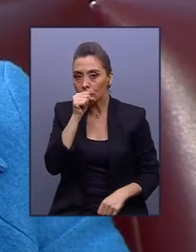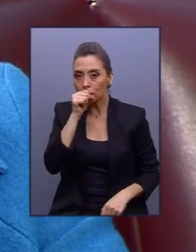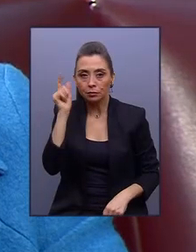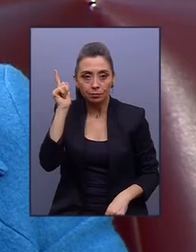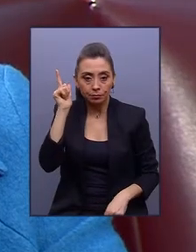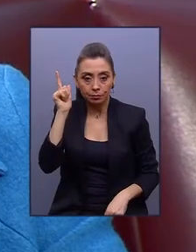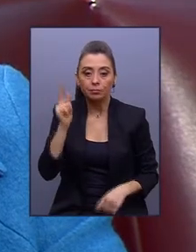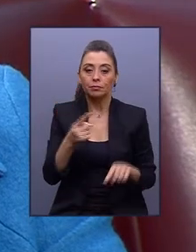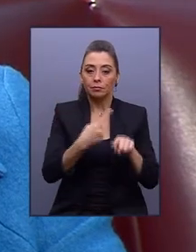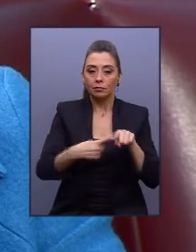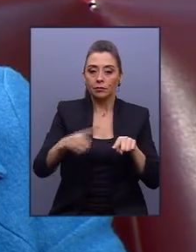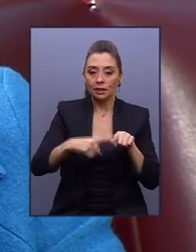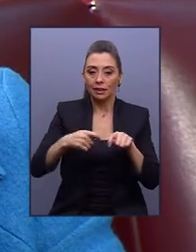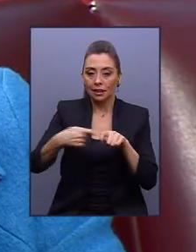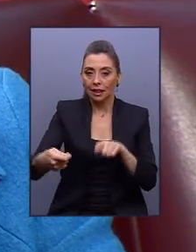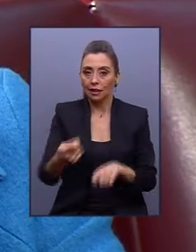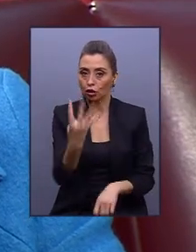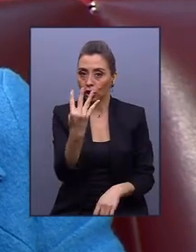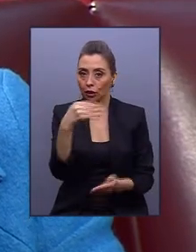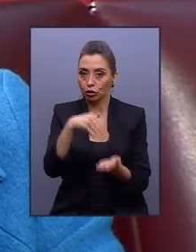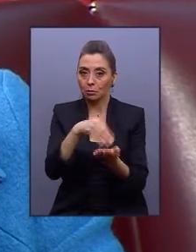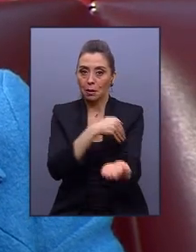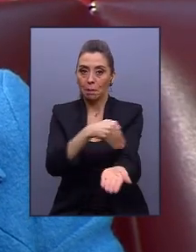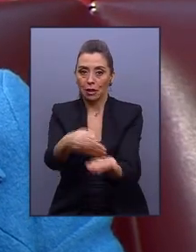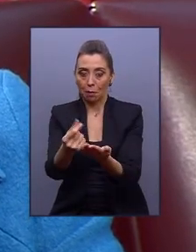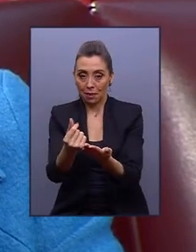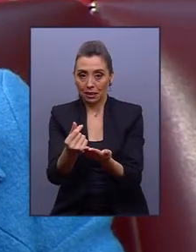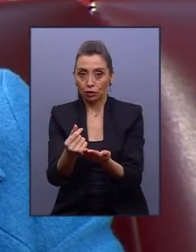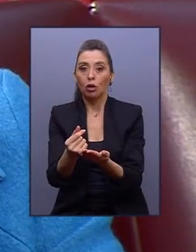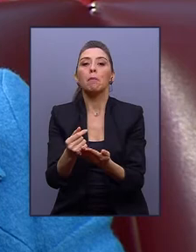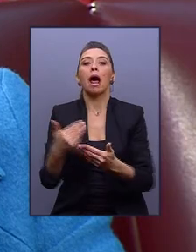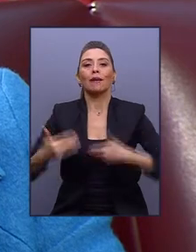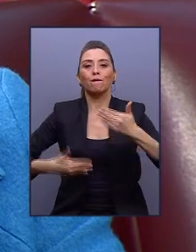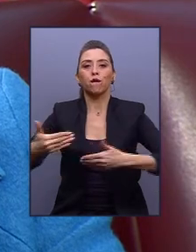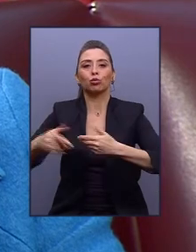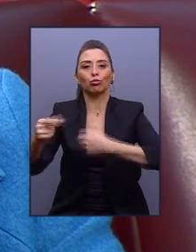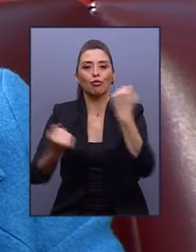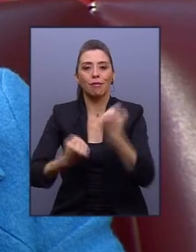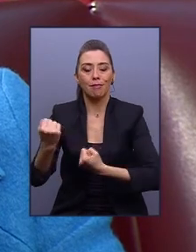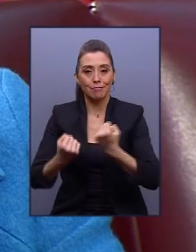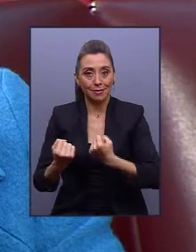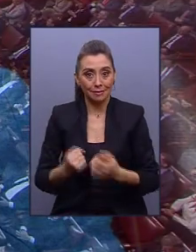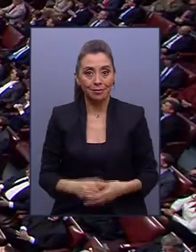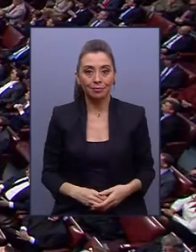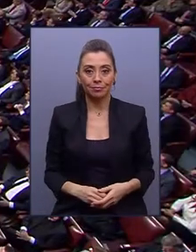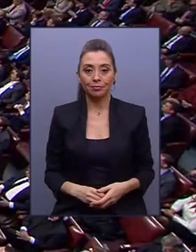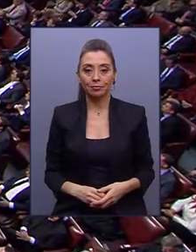que recibieron créditos por más de 14.000 millones de pesos para sostener su operación.